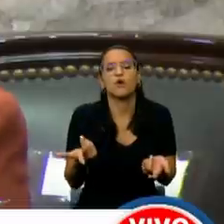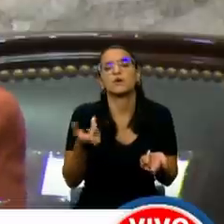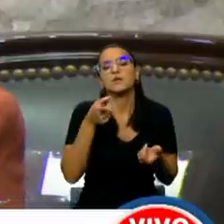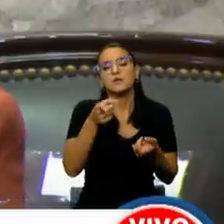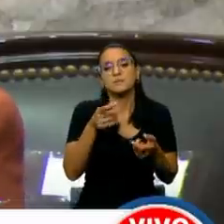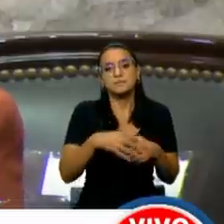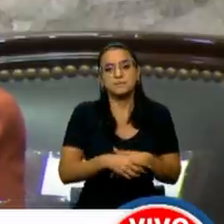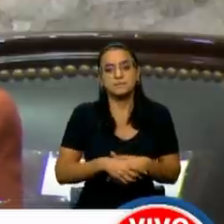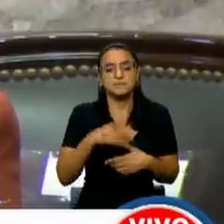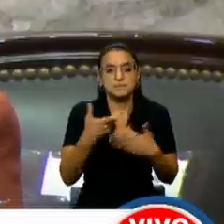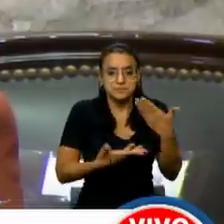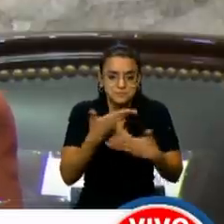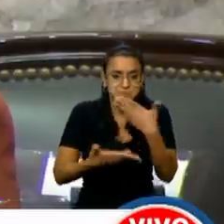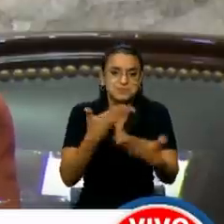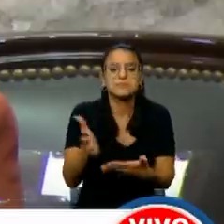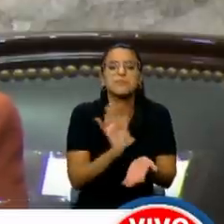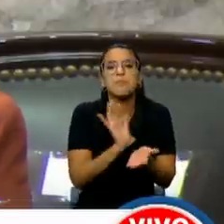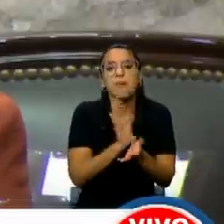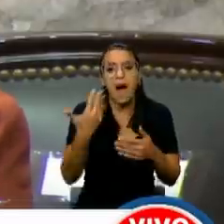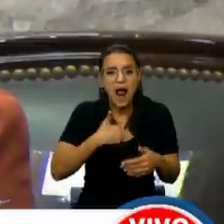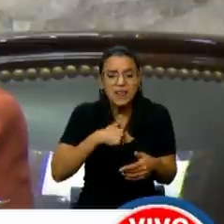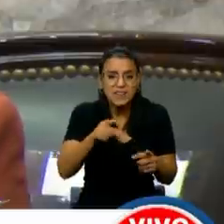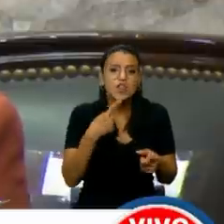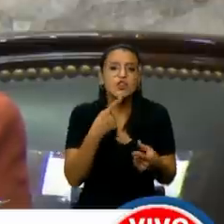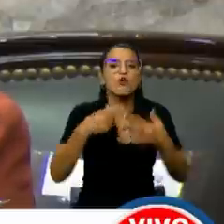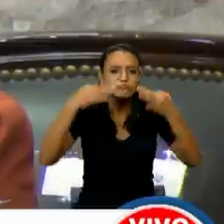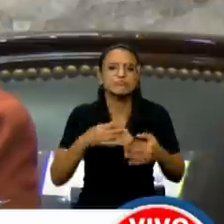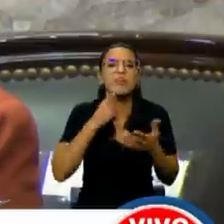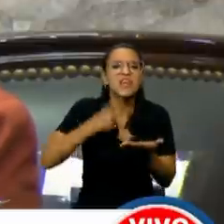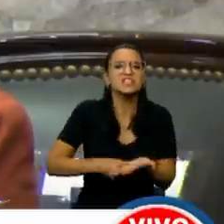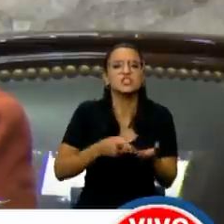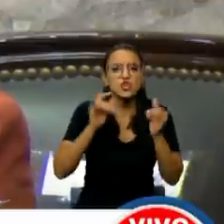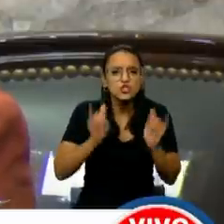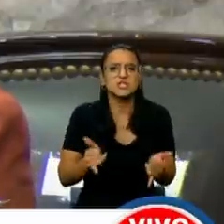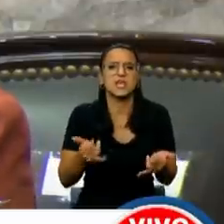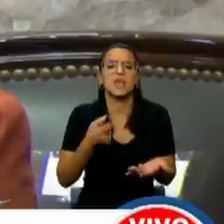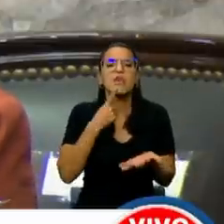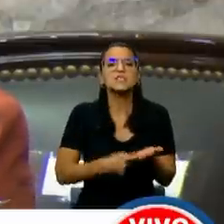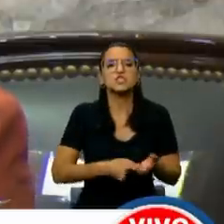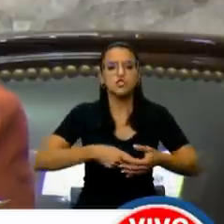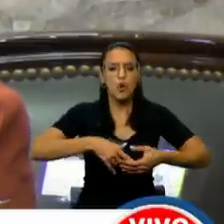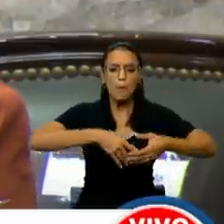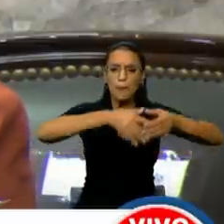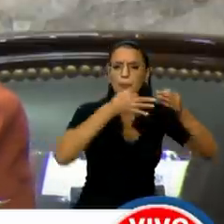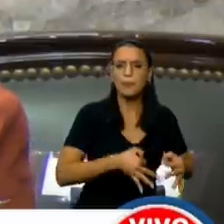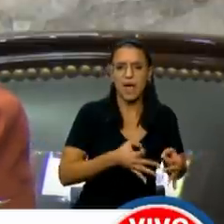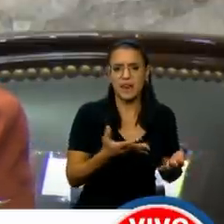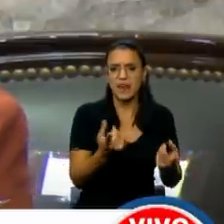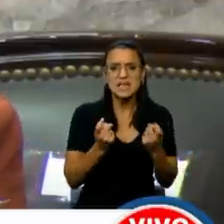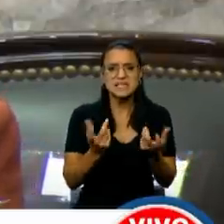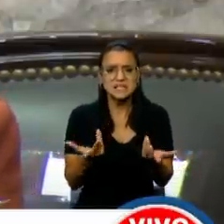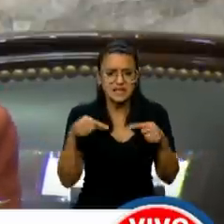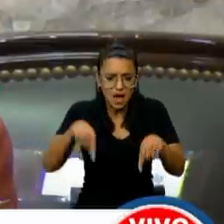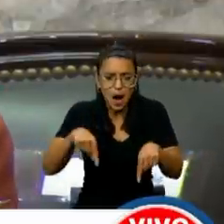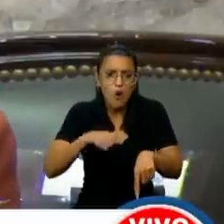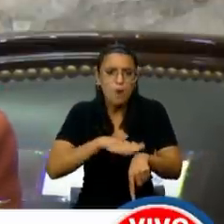están llevando a los destinos de los argentinos va a tomar las decisiones y va a tomar las decisiones ejemplares que son necesarias